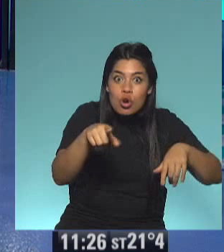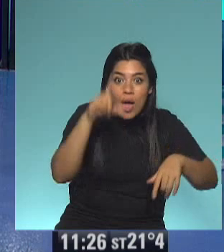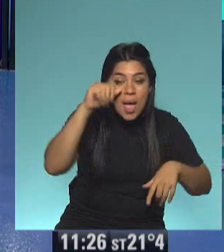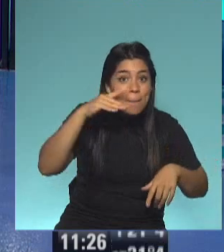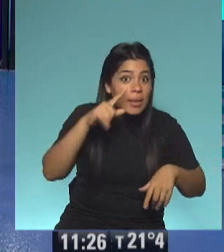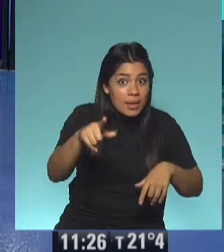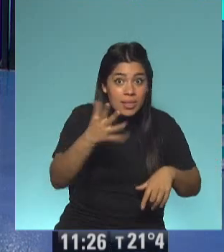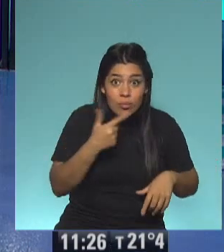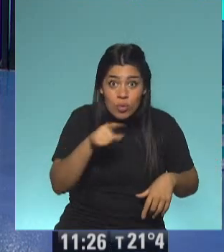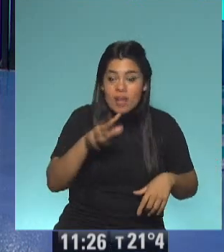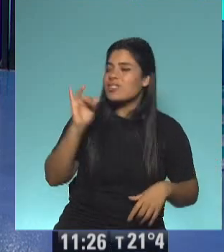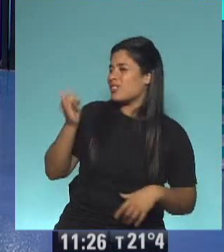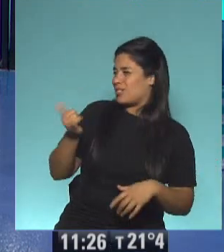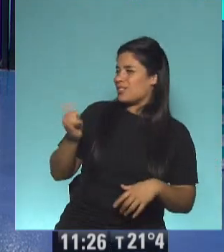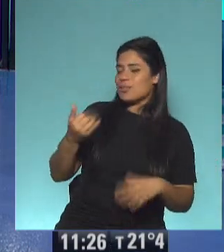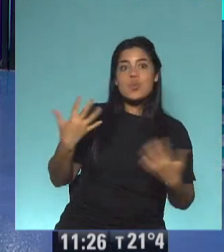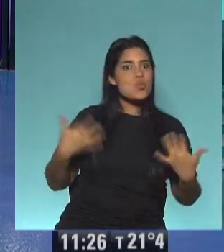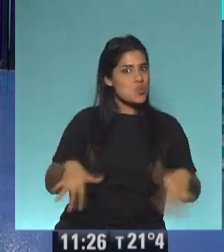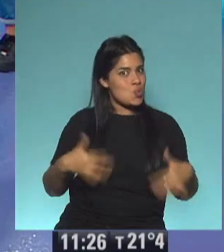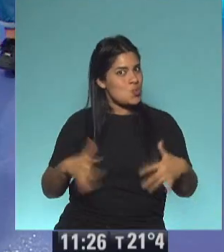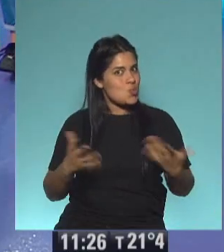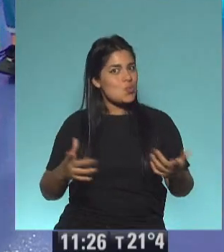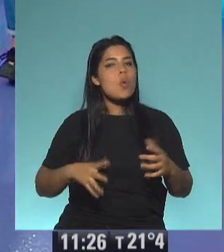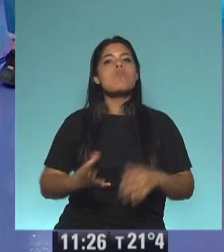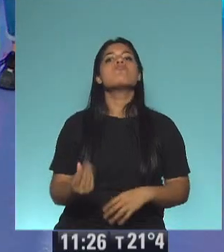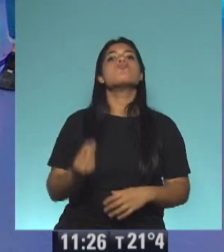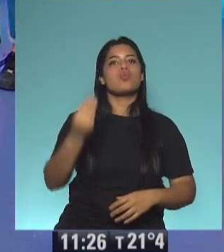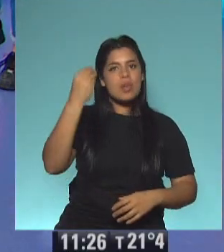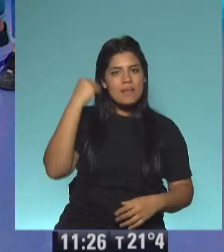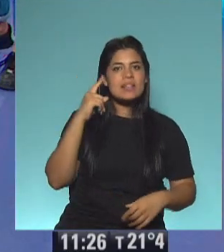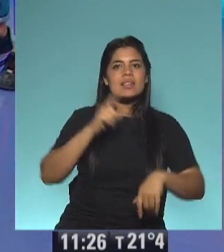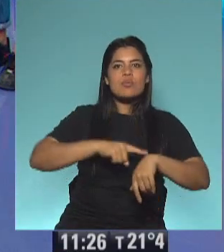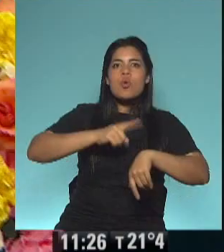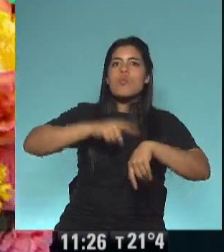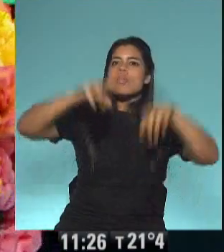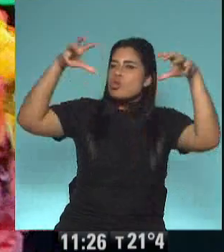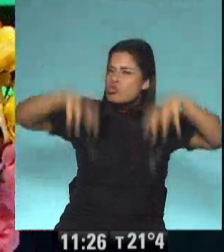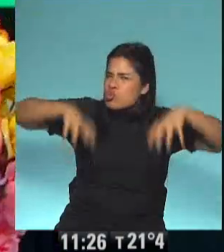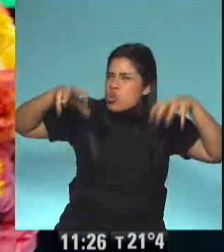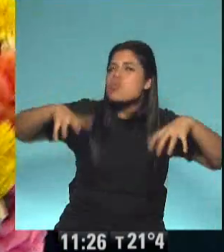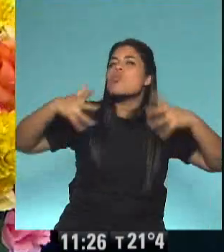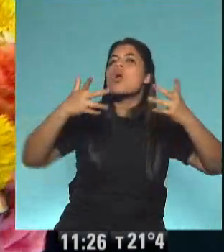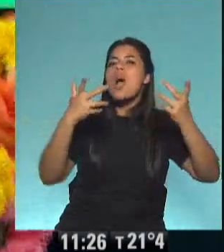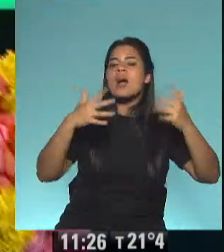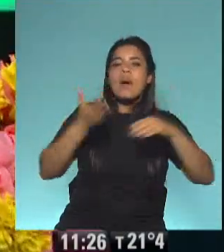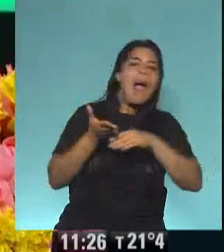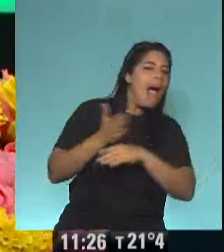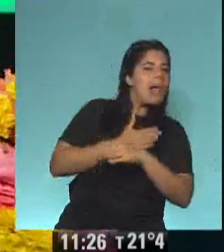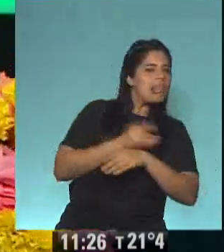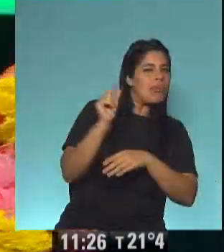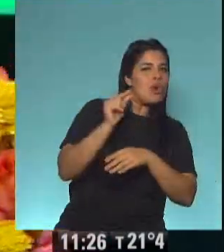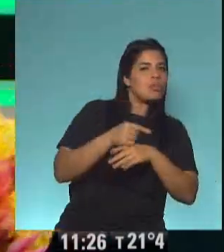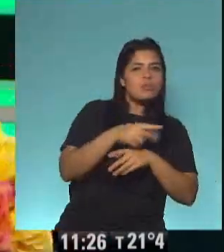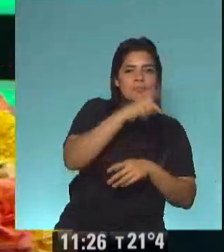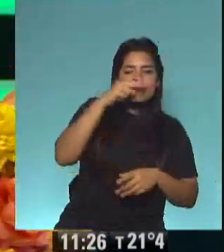Emi, lluvia, sí. Sí, también. Vieron que cuando muchas veces cuando se está por largar a llover, antes de que ya empiece a llover, se empieza